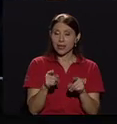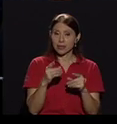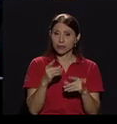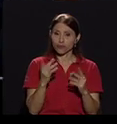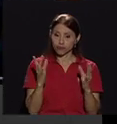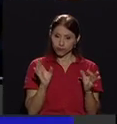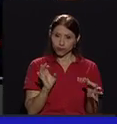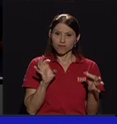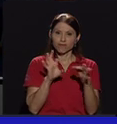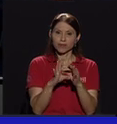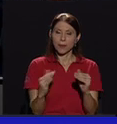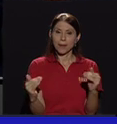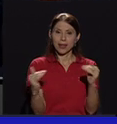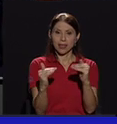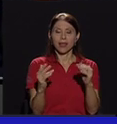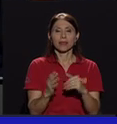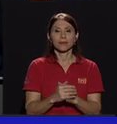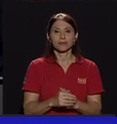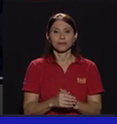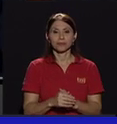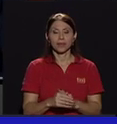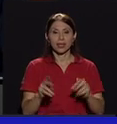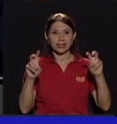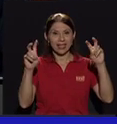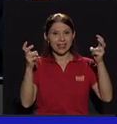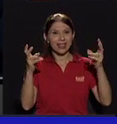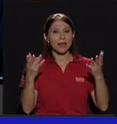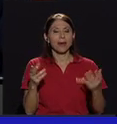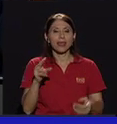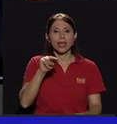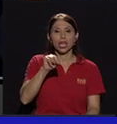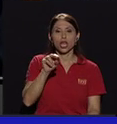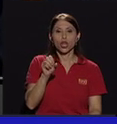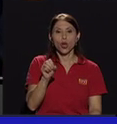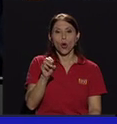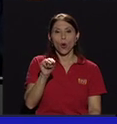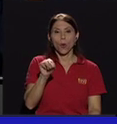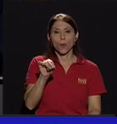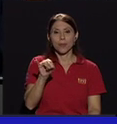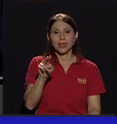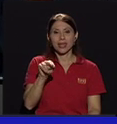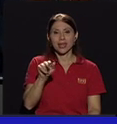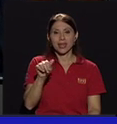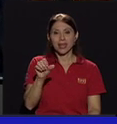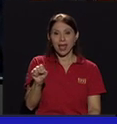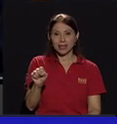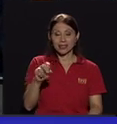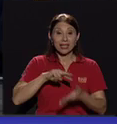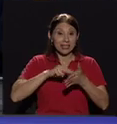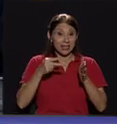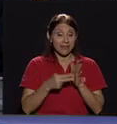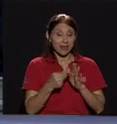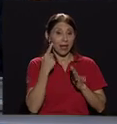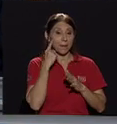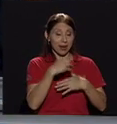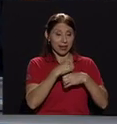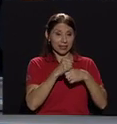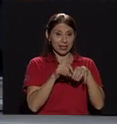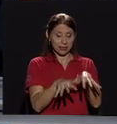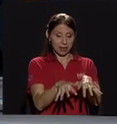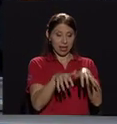la paridad es en el tema de las nóminas, ¿verdad? Es decir, tanto en la integración de las